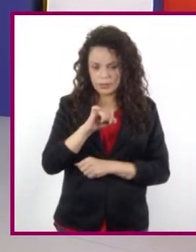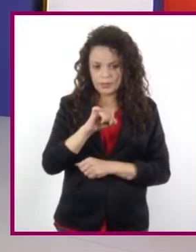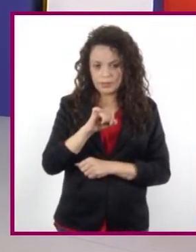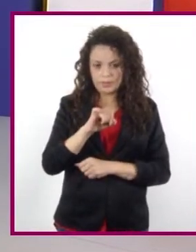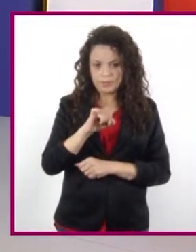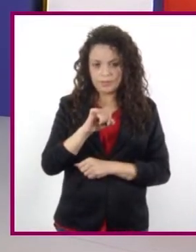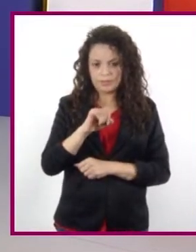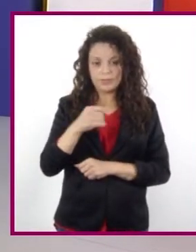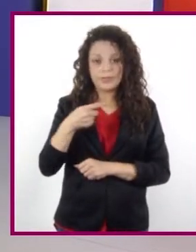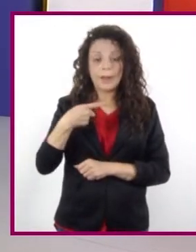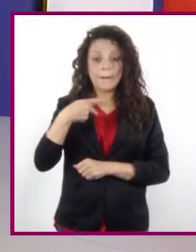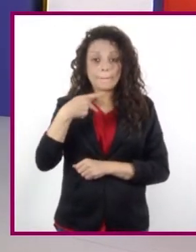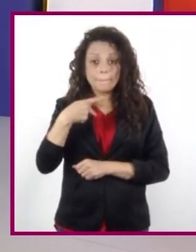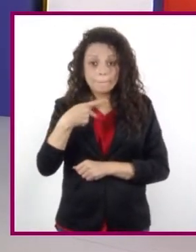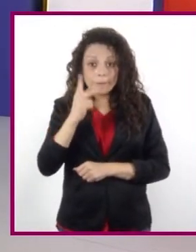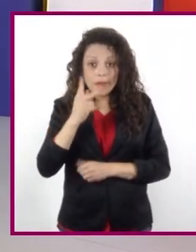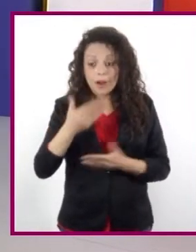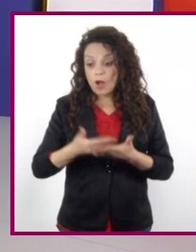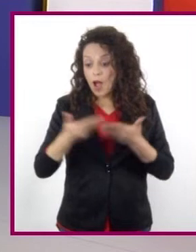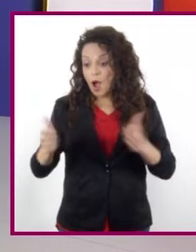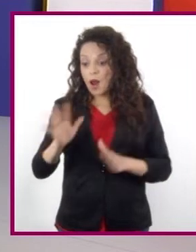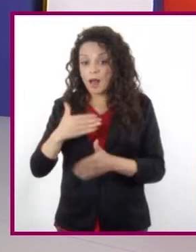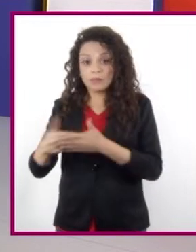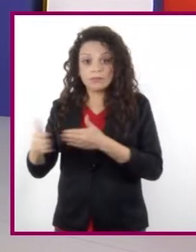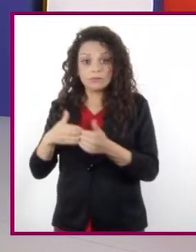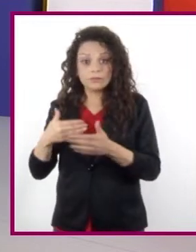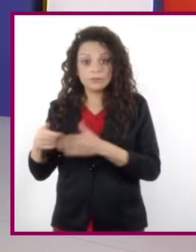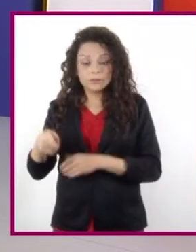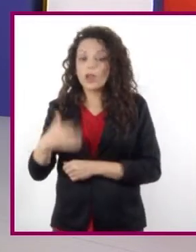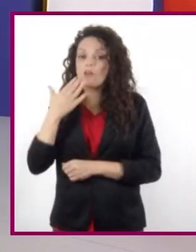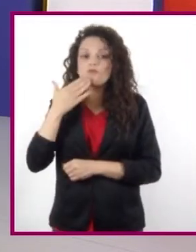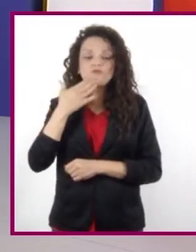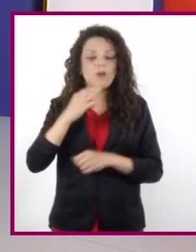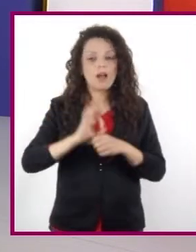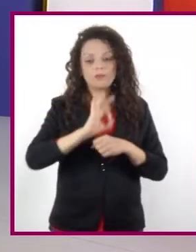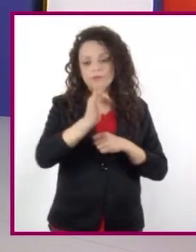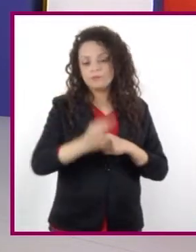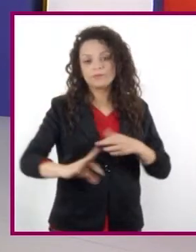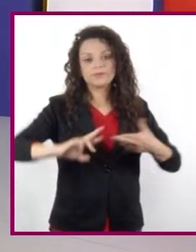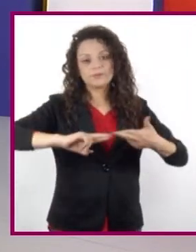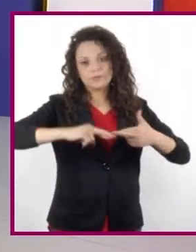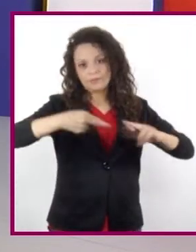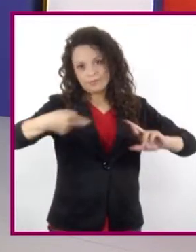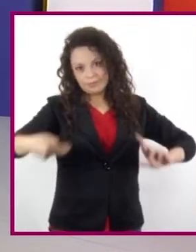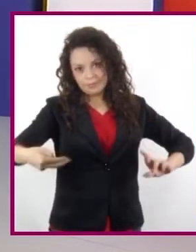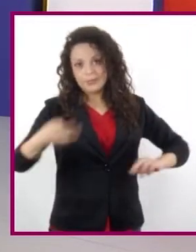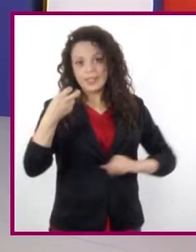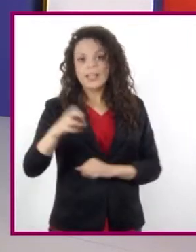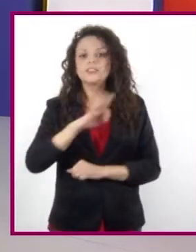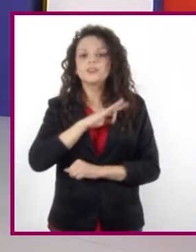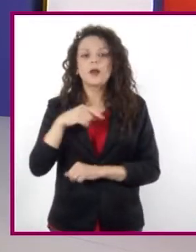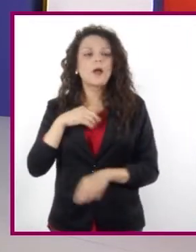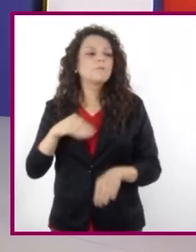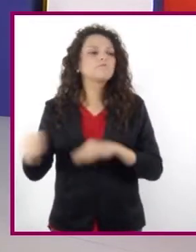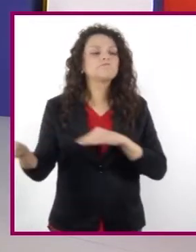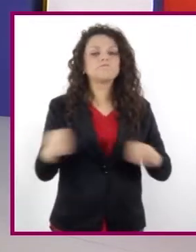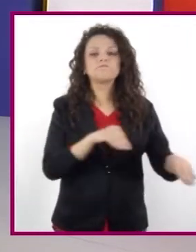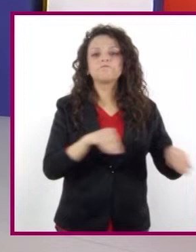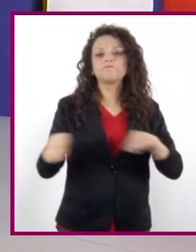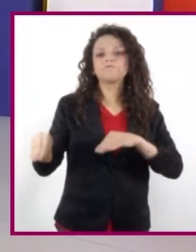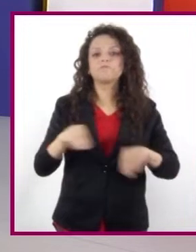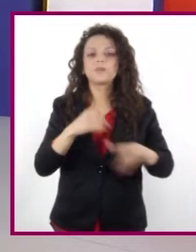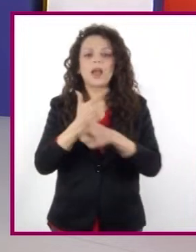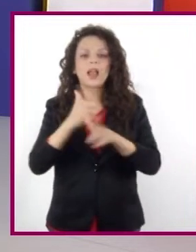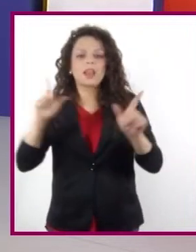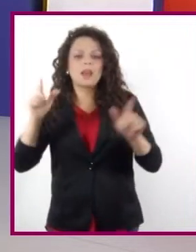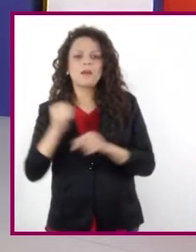pues la ventaja de este es que ya es un mando inalámbrico que me permite moverme o desplazarme más